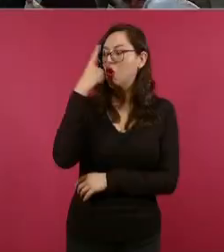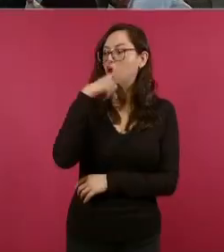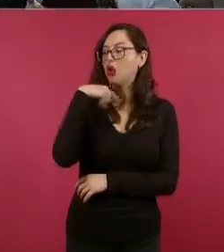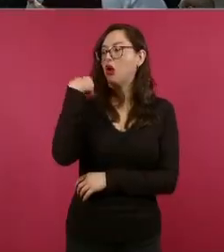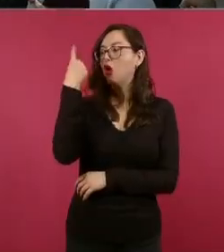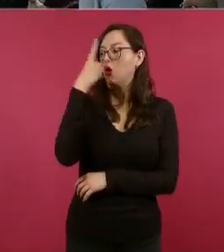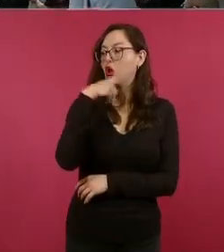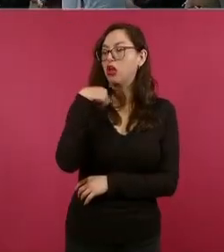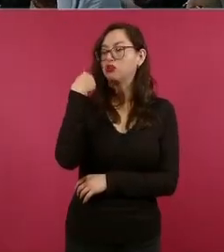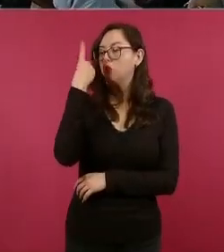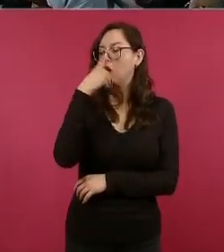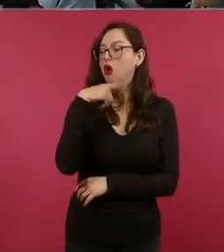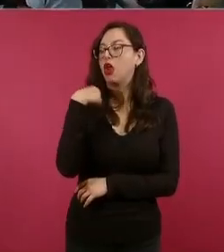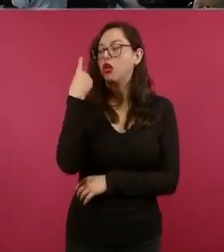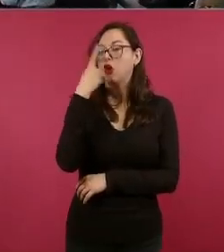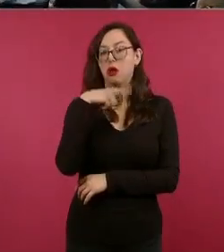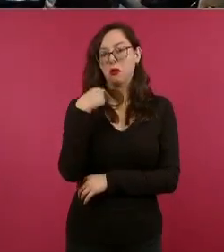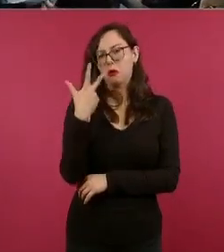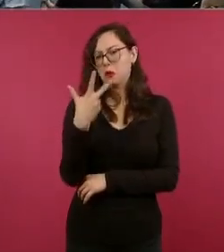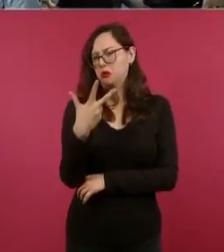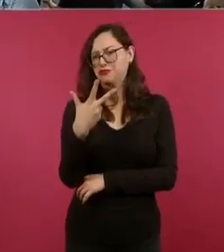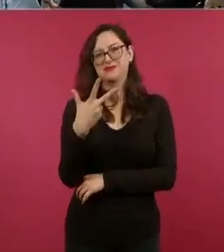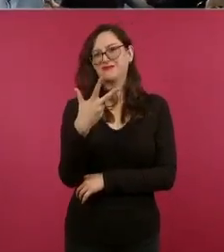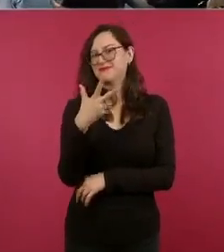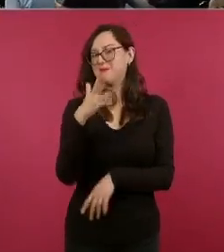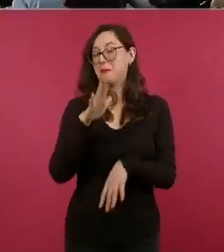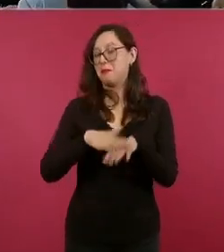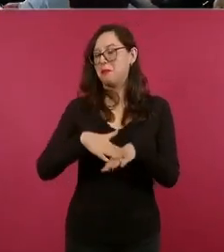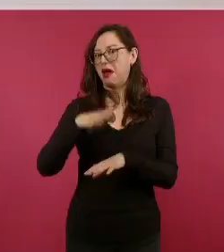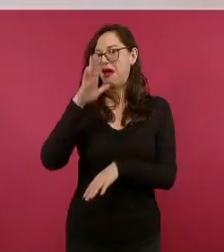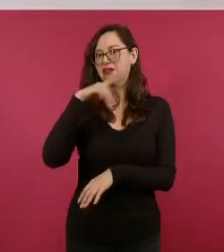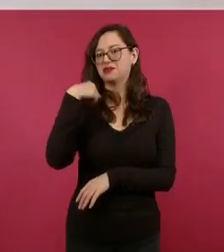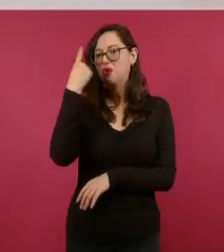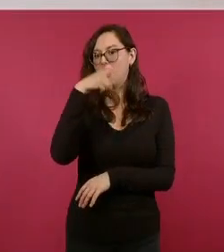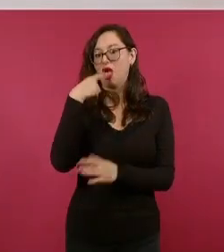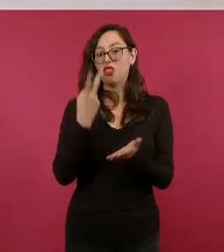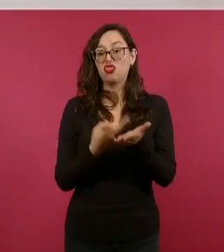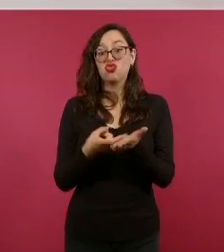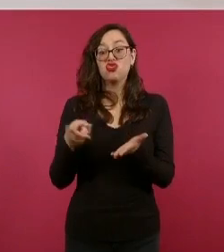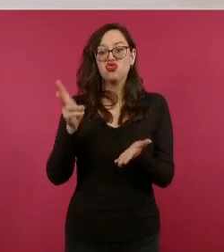de más de 8 horas o dobles turnos,